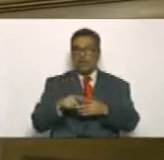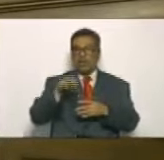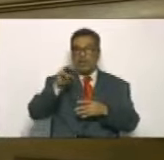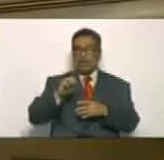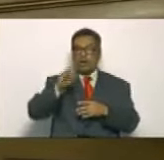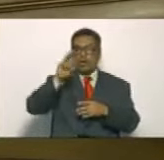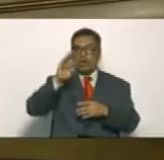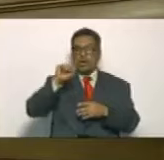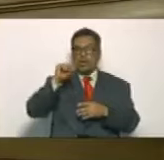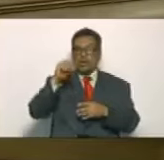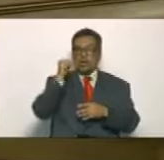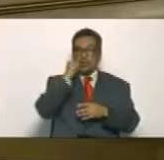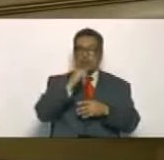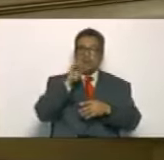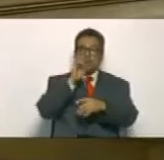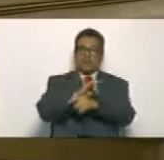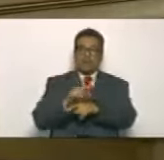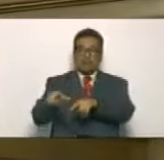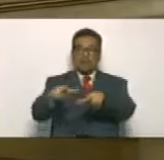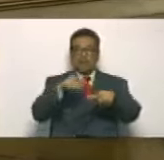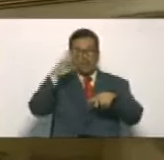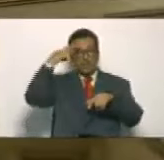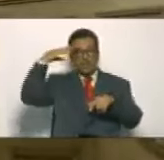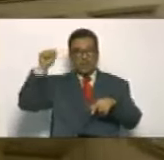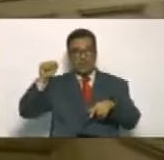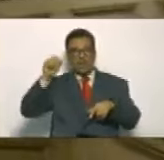Obando, traidor al sueño de Bolívar.